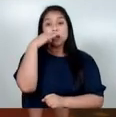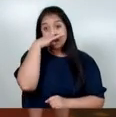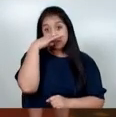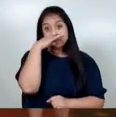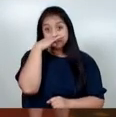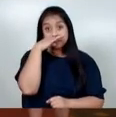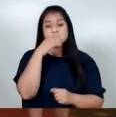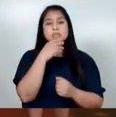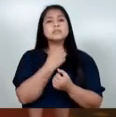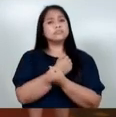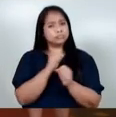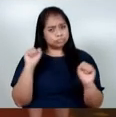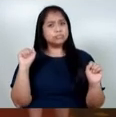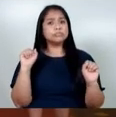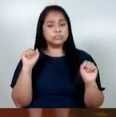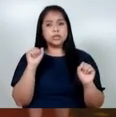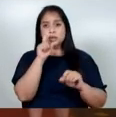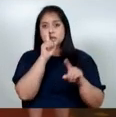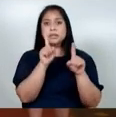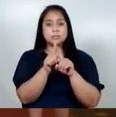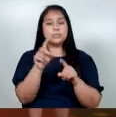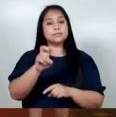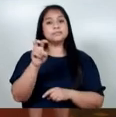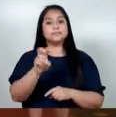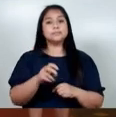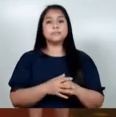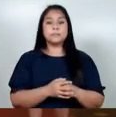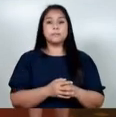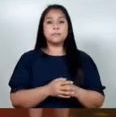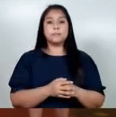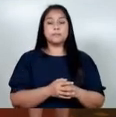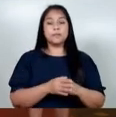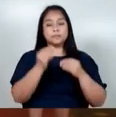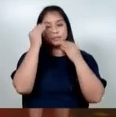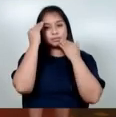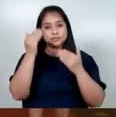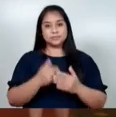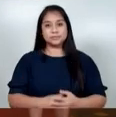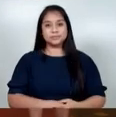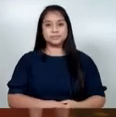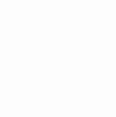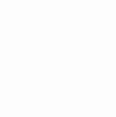es segura y sobre todo es necesaria. Muchas gracias.